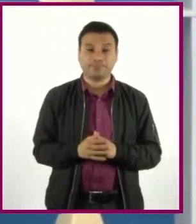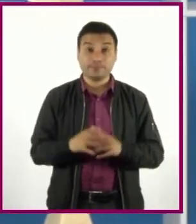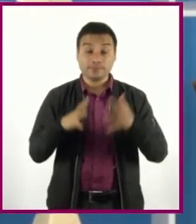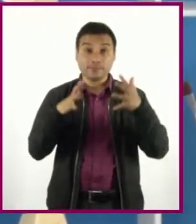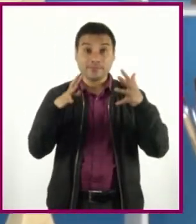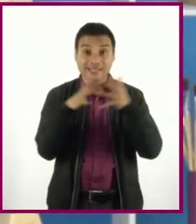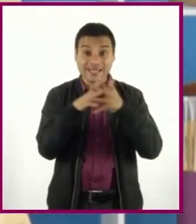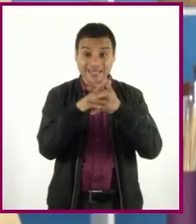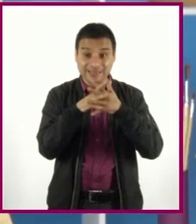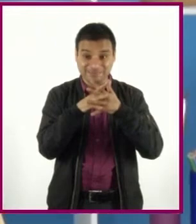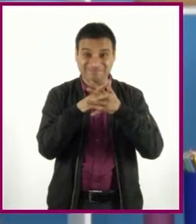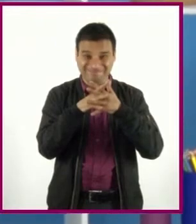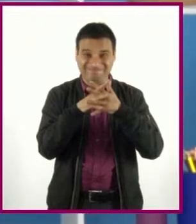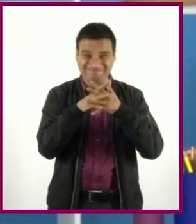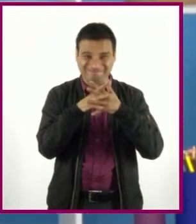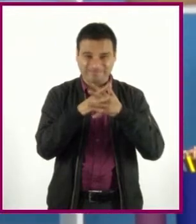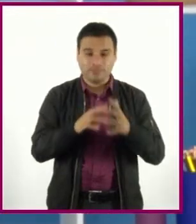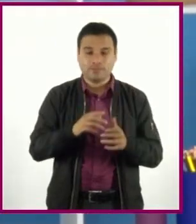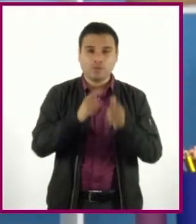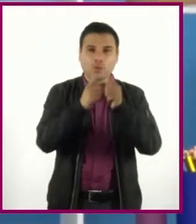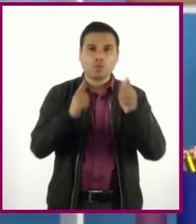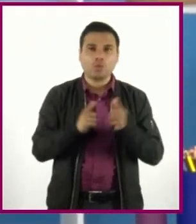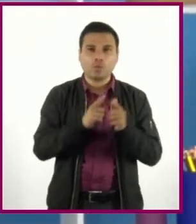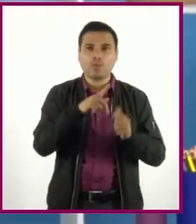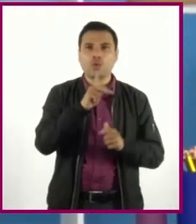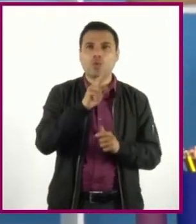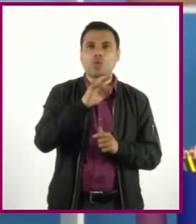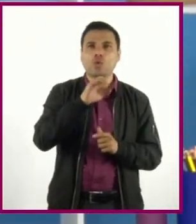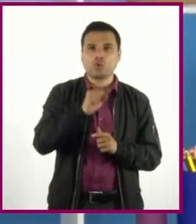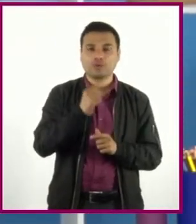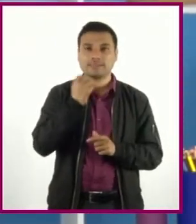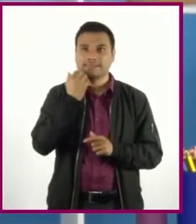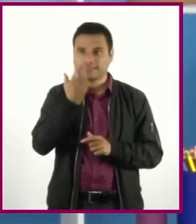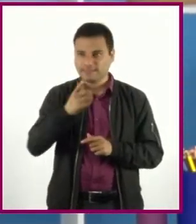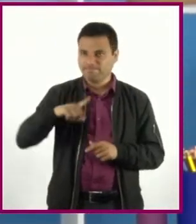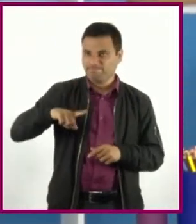siria, los kurdos han buscado su autonomía frente al gobierno